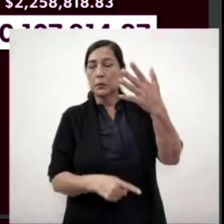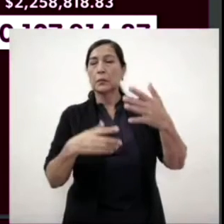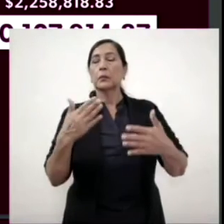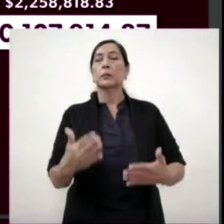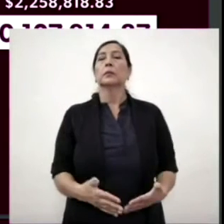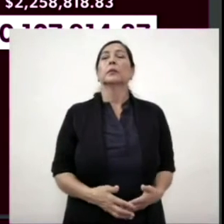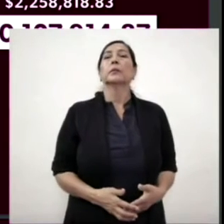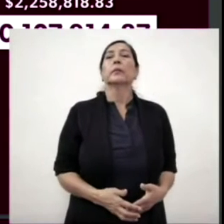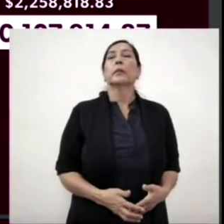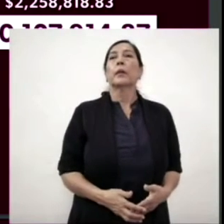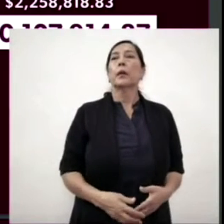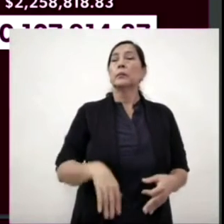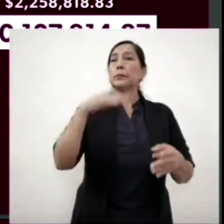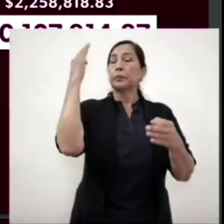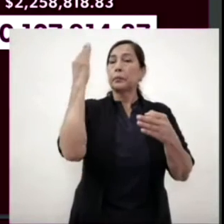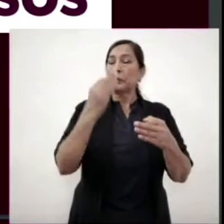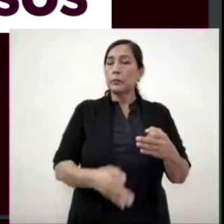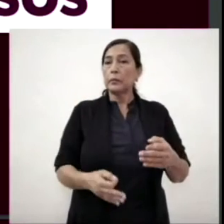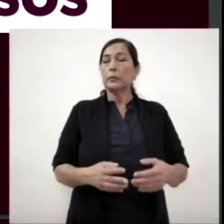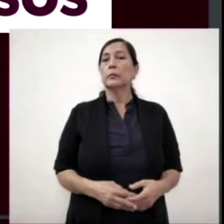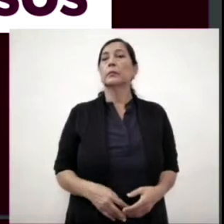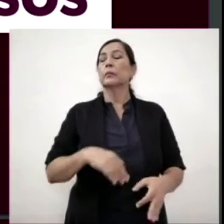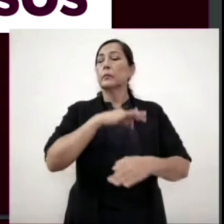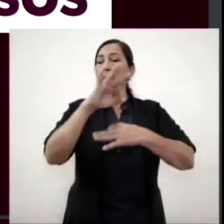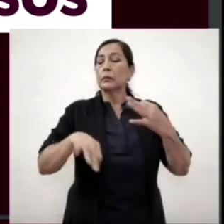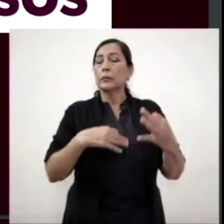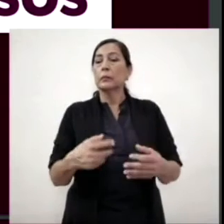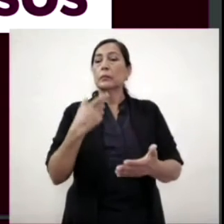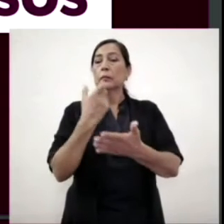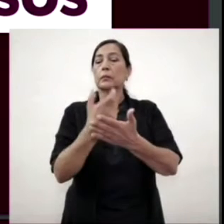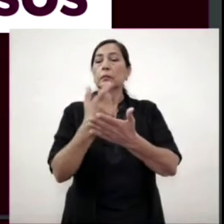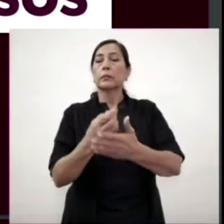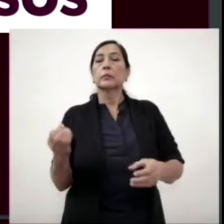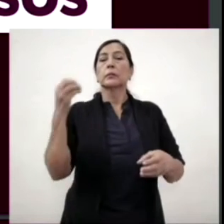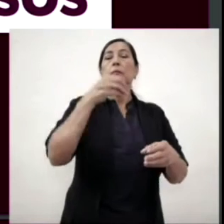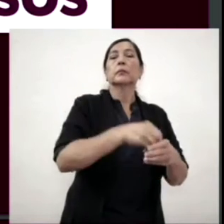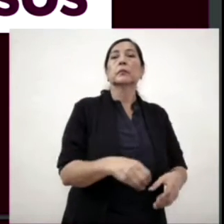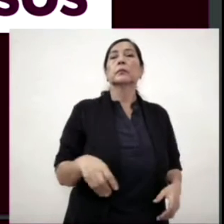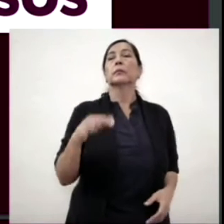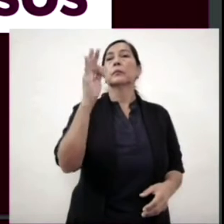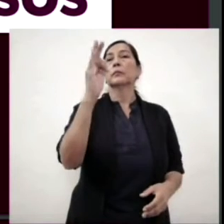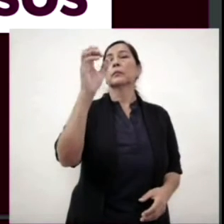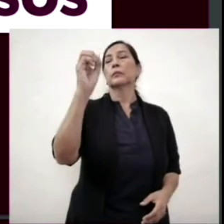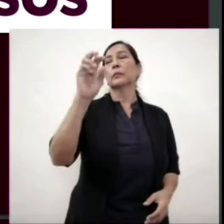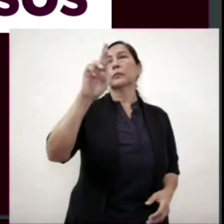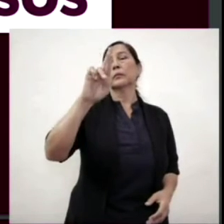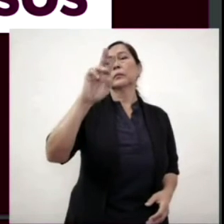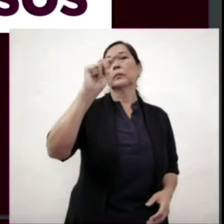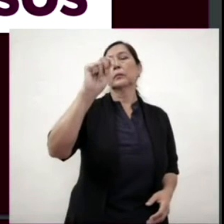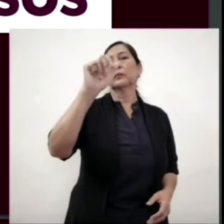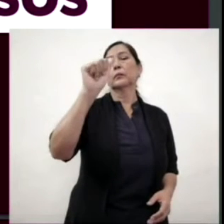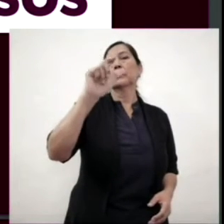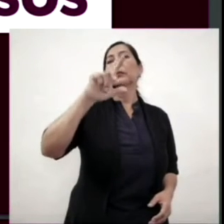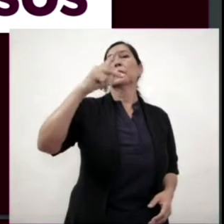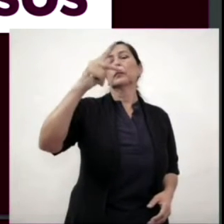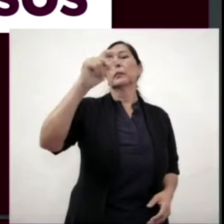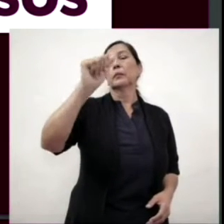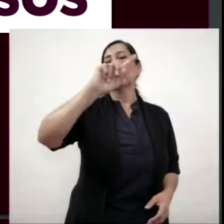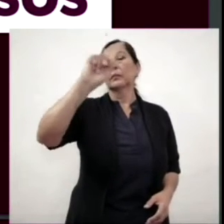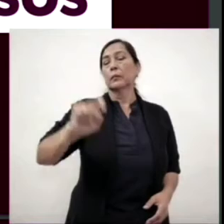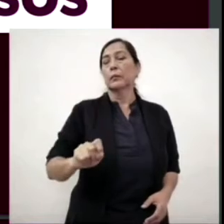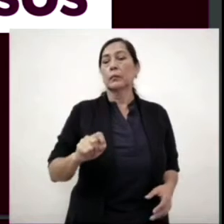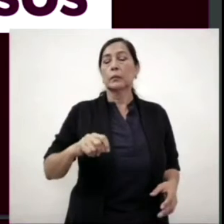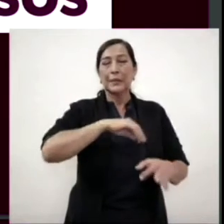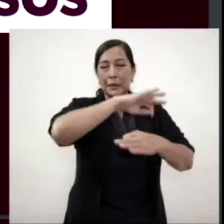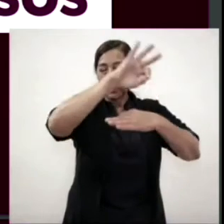radiocomunicaciones. Finalmente, la inversión total del Fortapaz para la región Lerma-Chapala será de 50 millones de